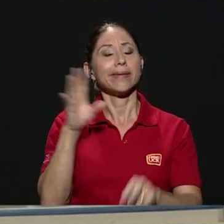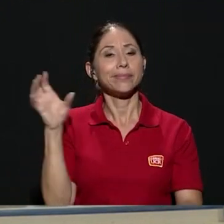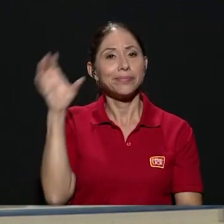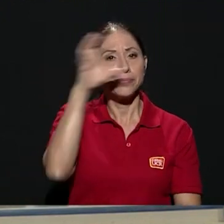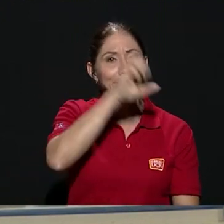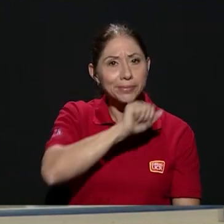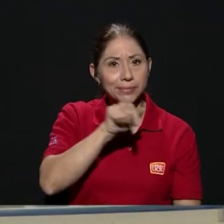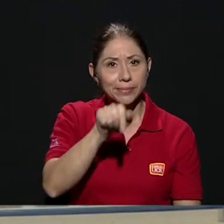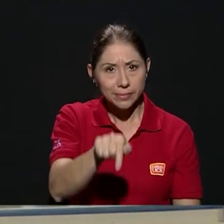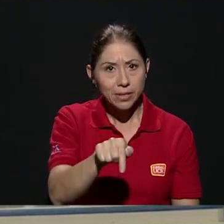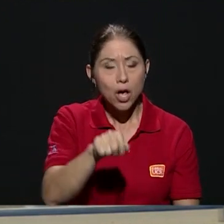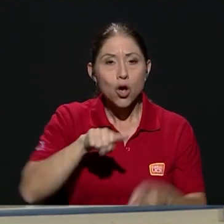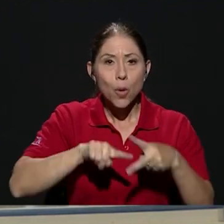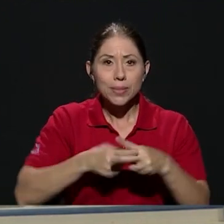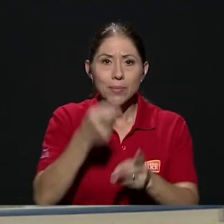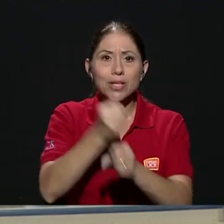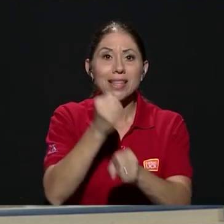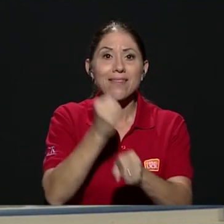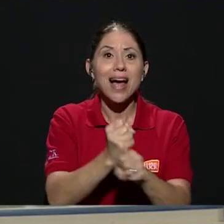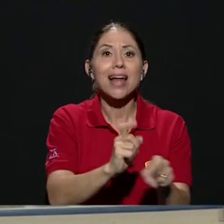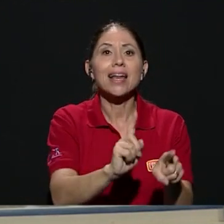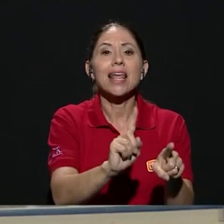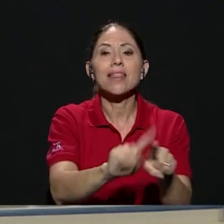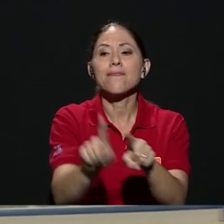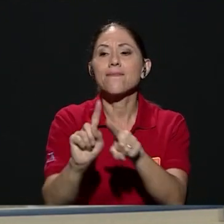comenzamos a trabajar en diferentes territorios,